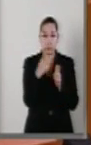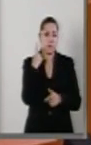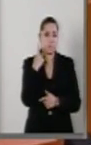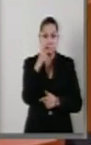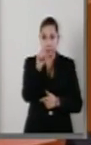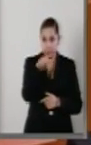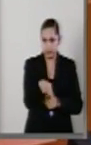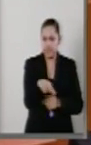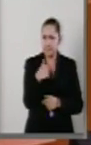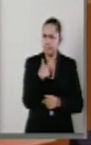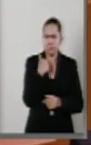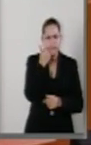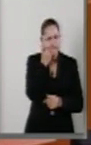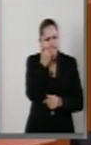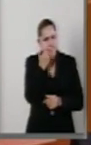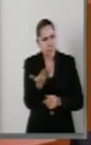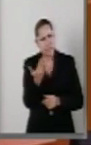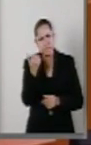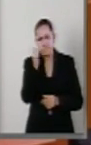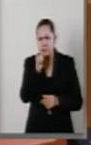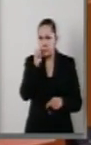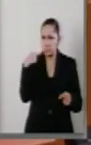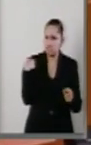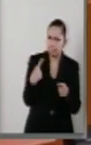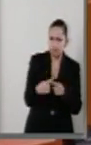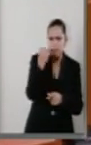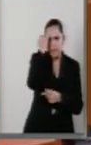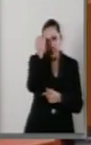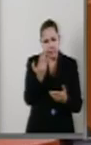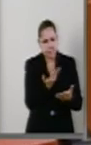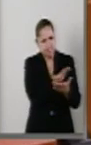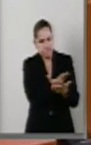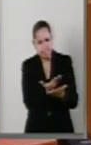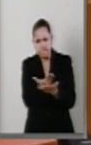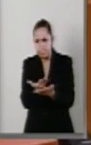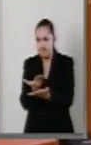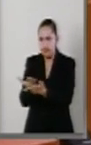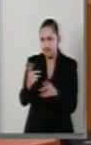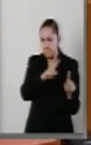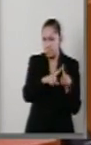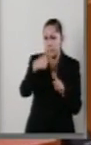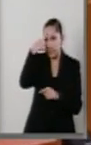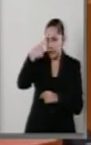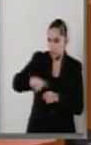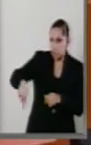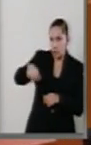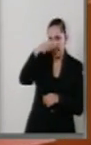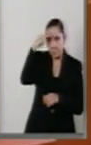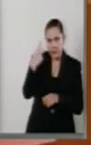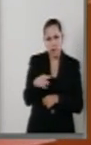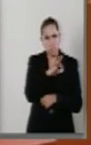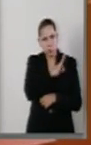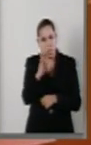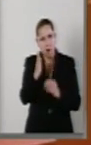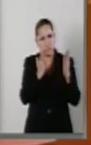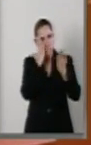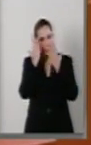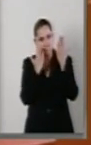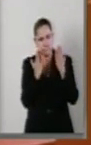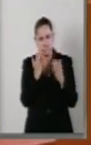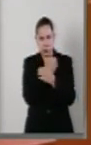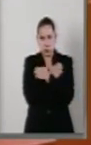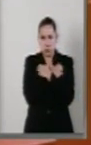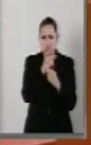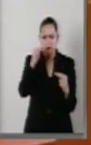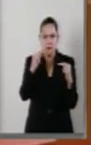medidas para que todos los mexicanos puedan acceder a una educación de calidad. Sin embargo, sabemos que alcanzar ese